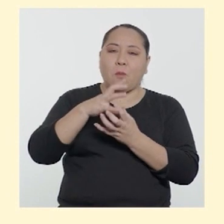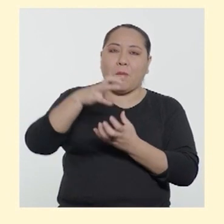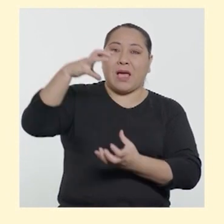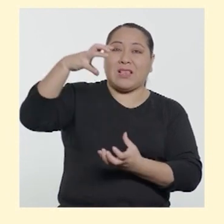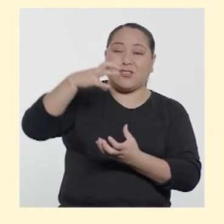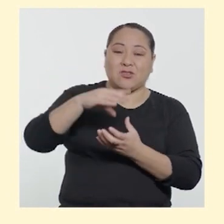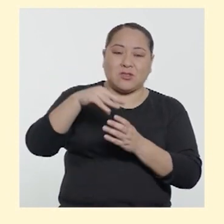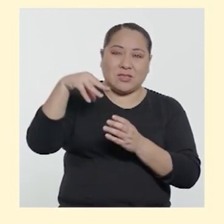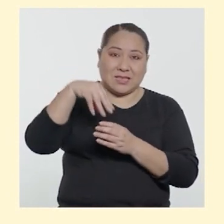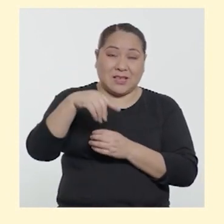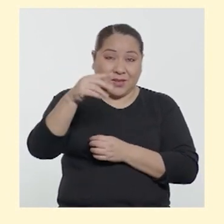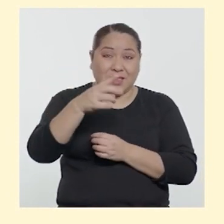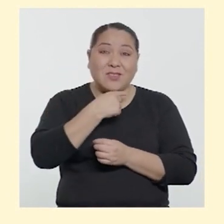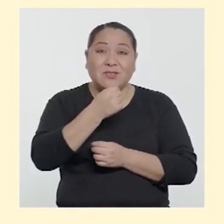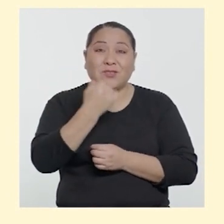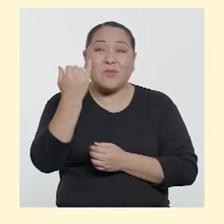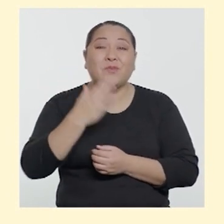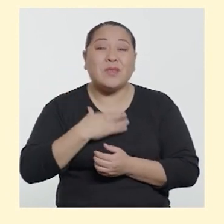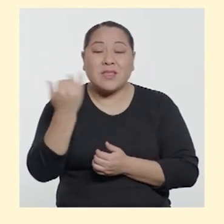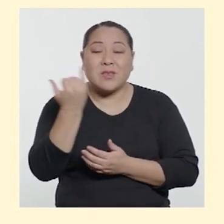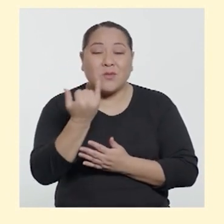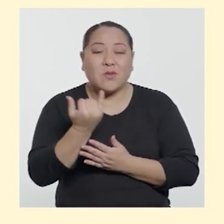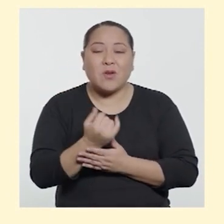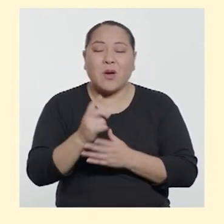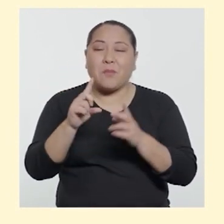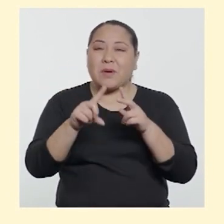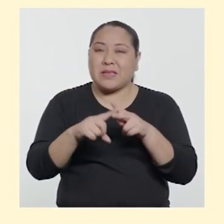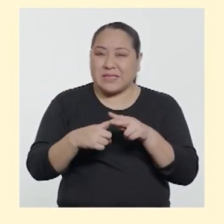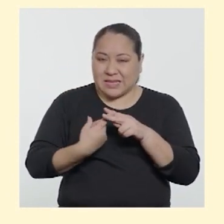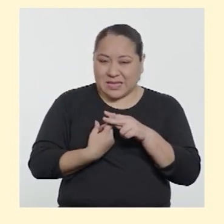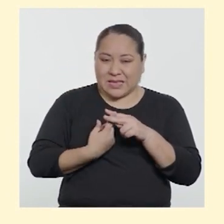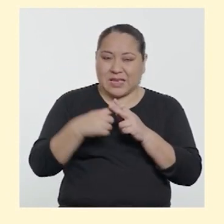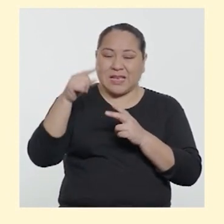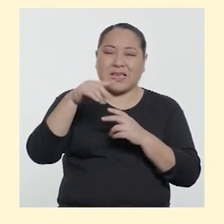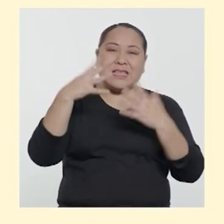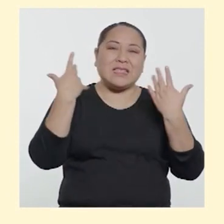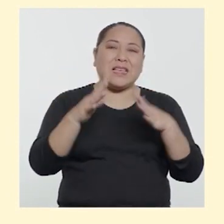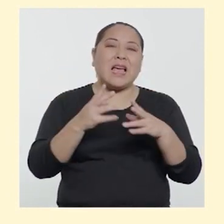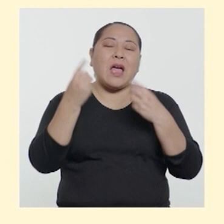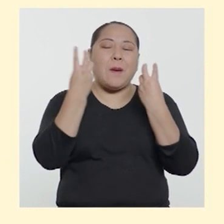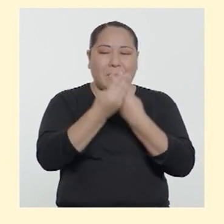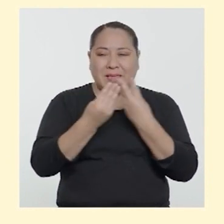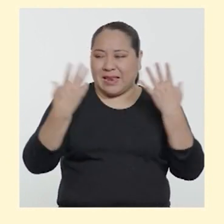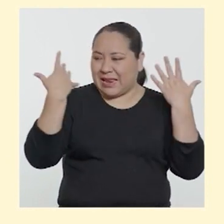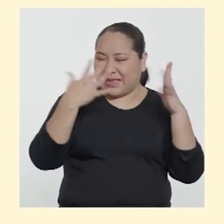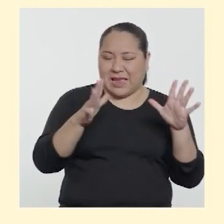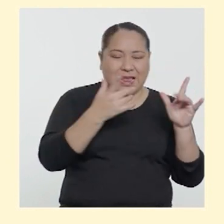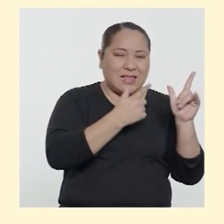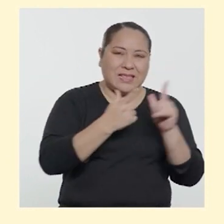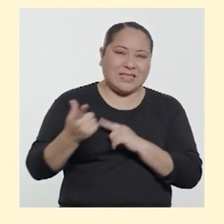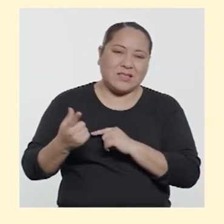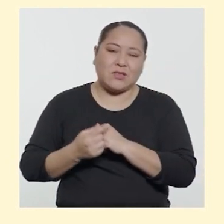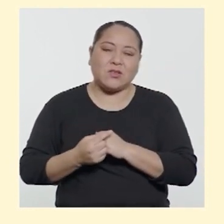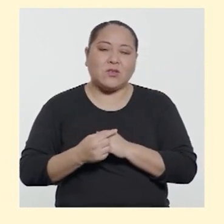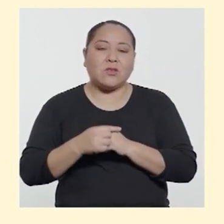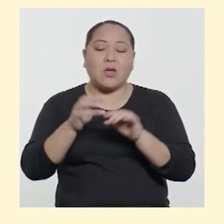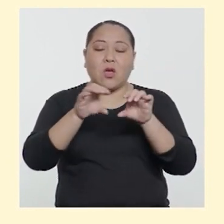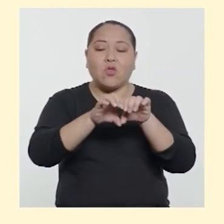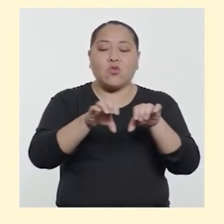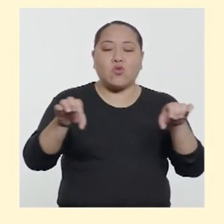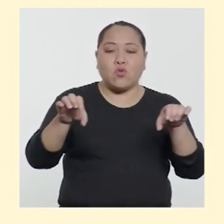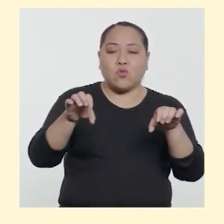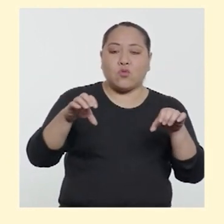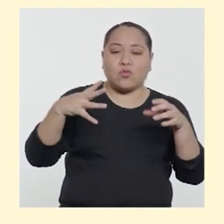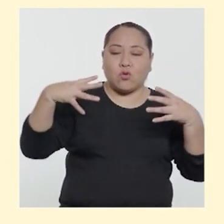vasos más grandes. ¿Les gustó mi dibujo? Empezaré a hacerlo porque ya tengo los materiales. El tubo